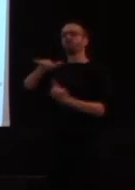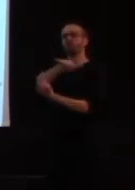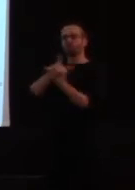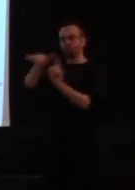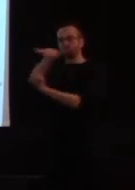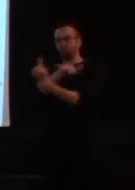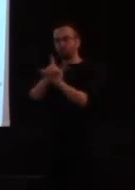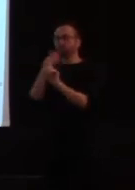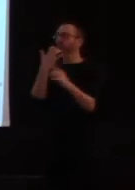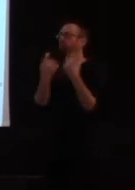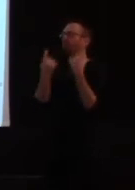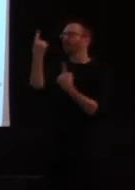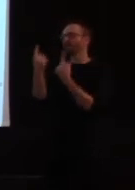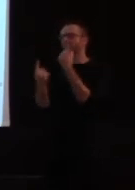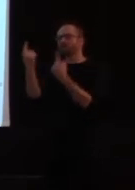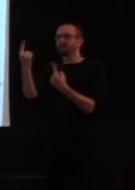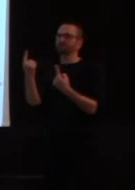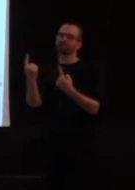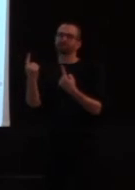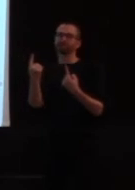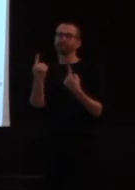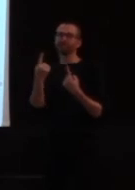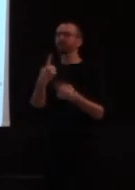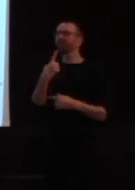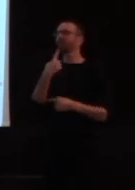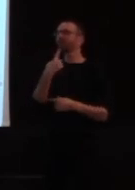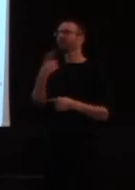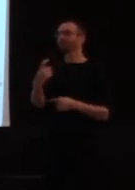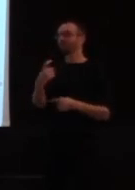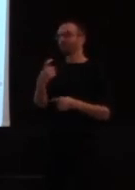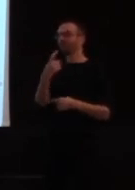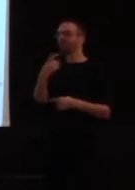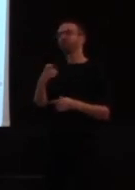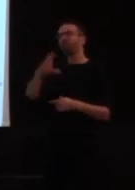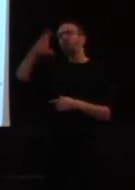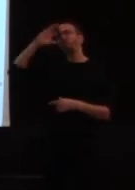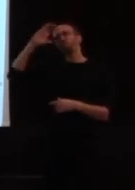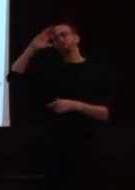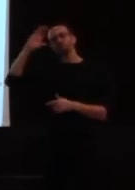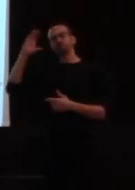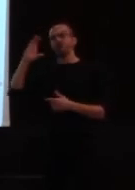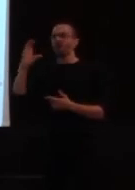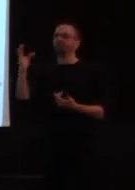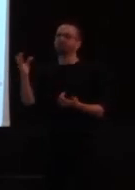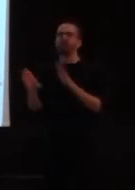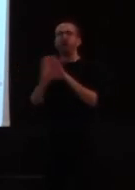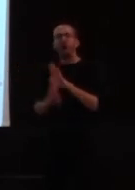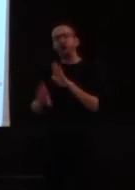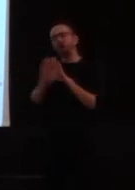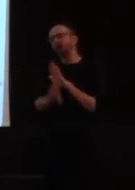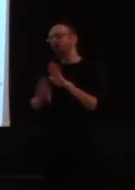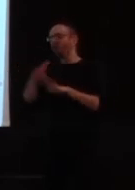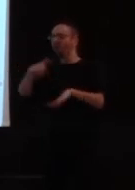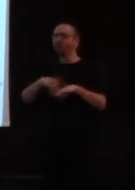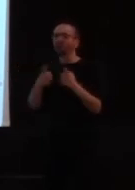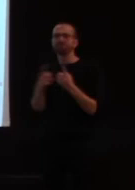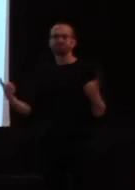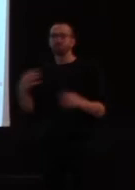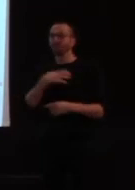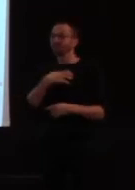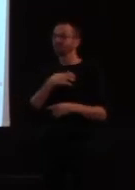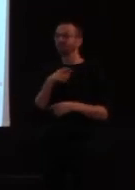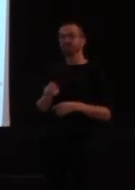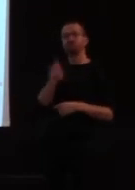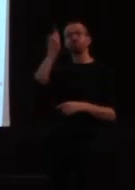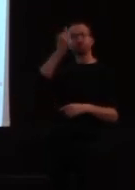momentos en que es muy difícil que nos puedan seguir escuchando. Pues cambiamos de actividad. Y el hacer, digamos, las clases un